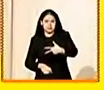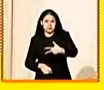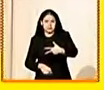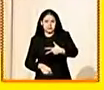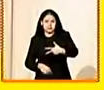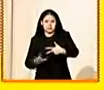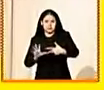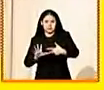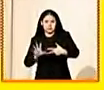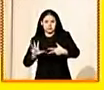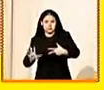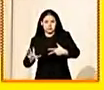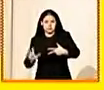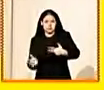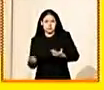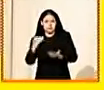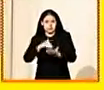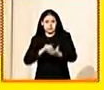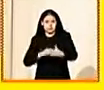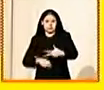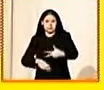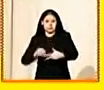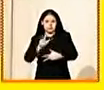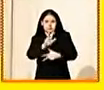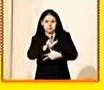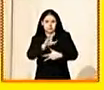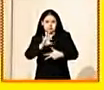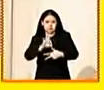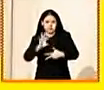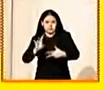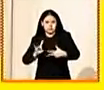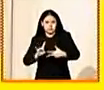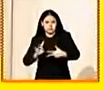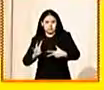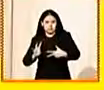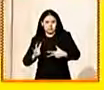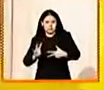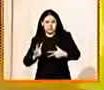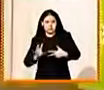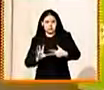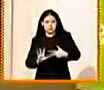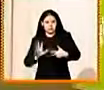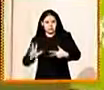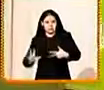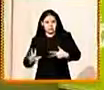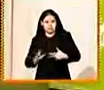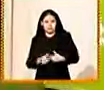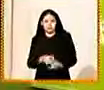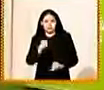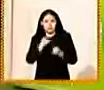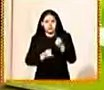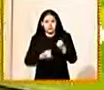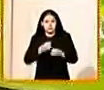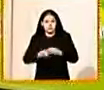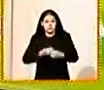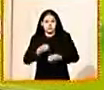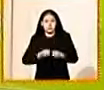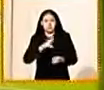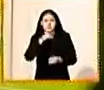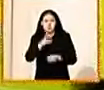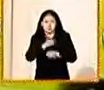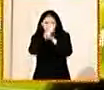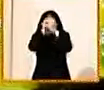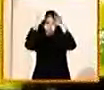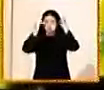Es el 55, repito, 39, 87 y 55. Finalizamos haciendo de sus